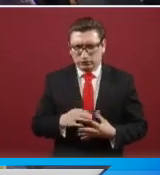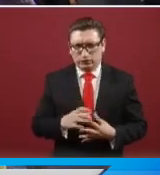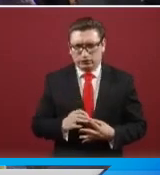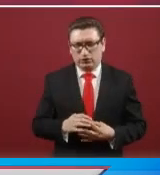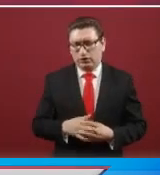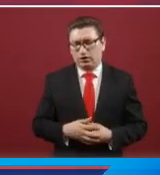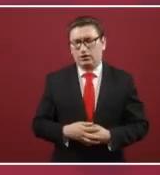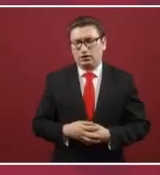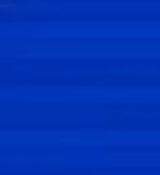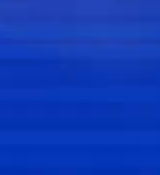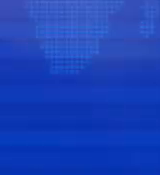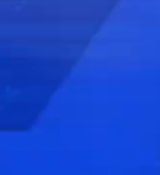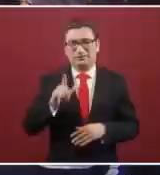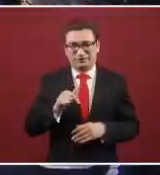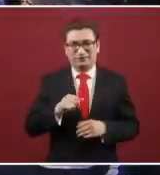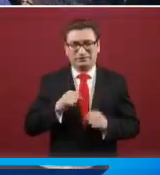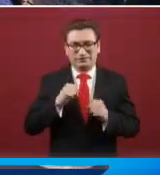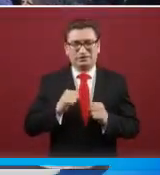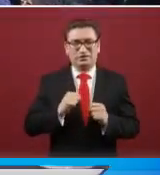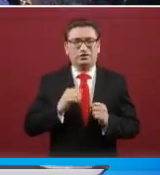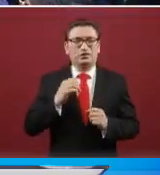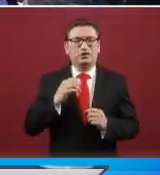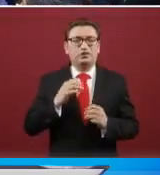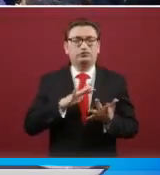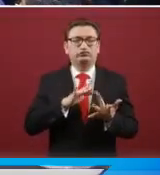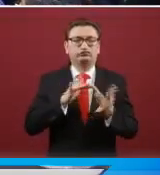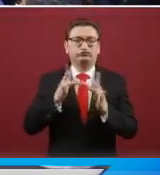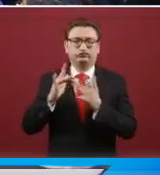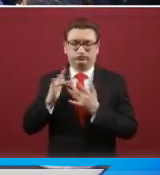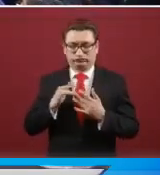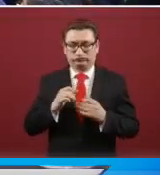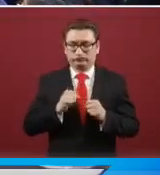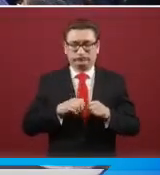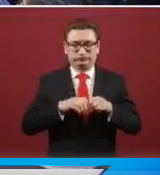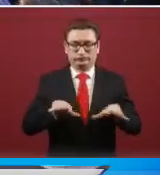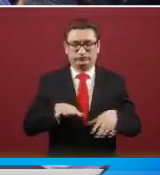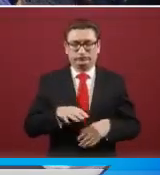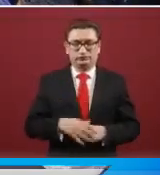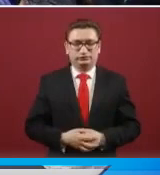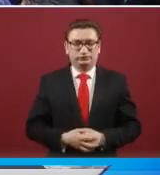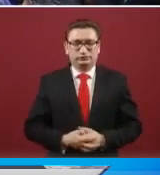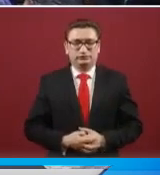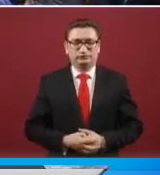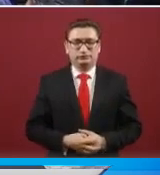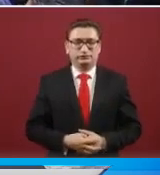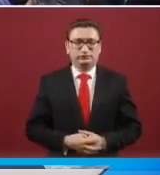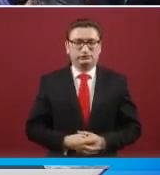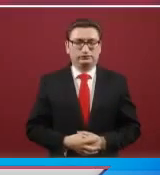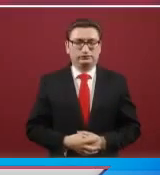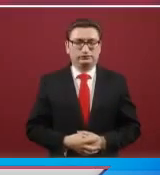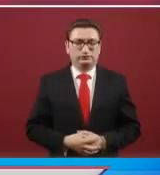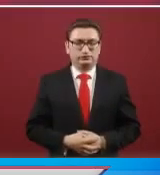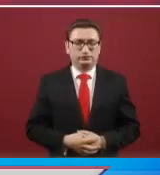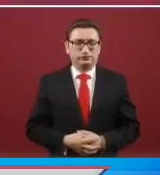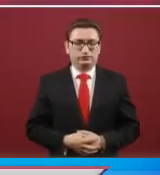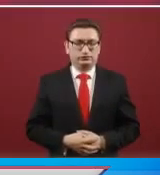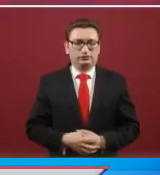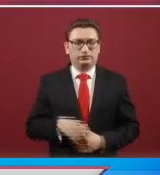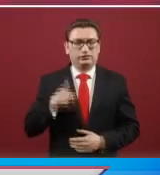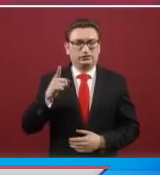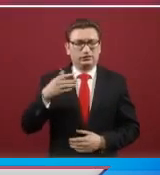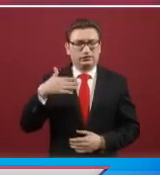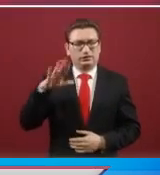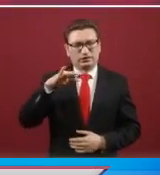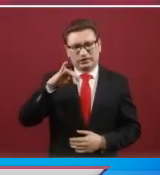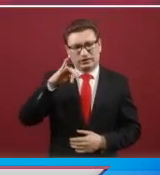temas partidistas. Defensa de la soberanía. Hubo un jefe del Departamento